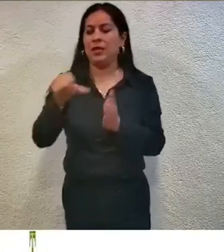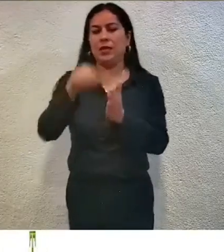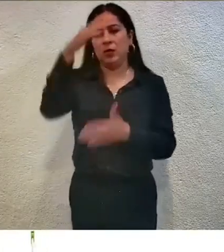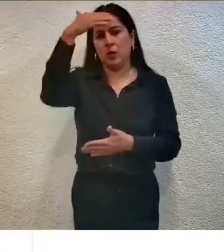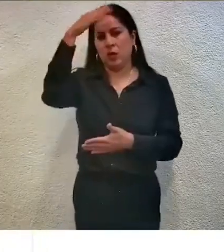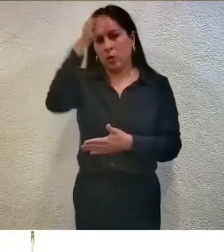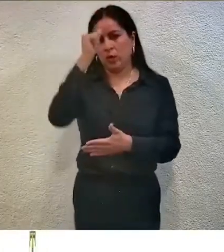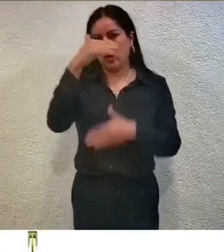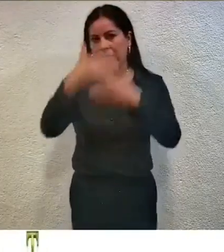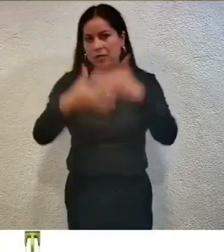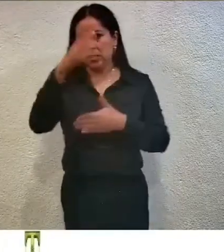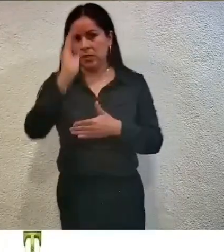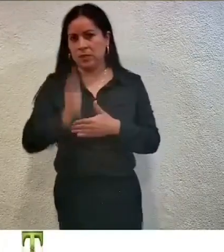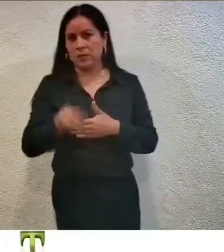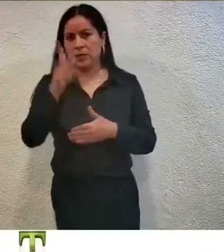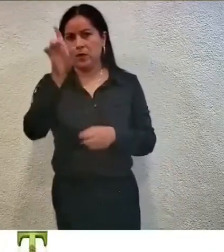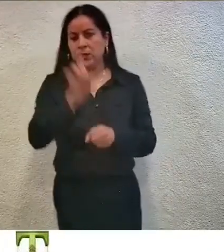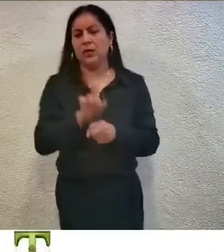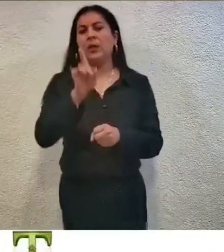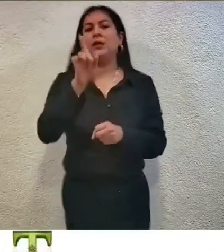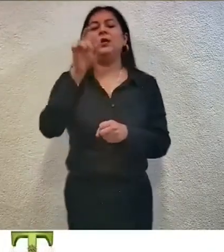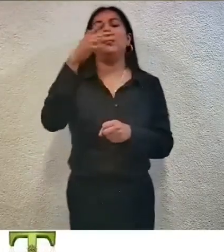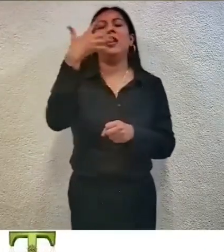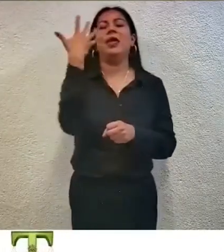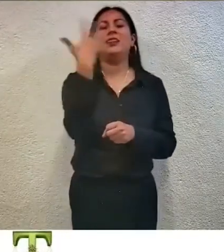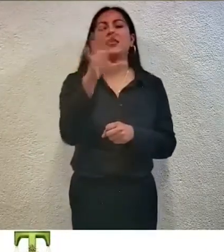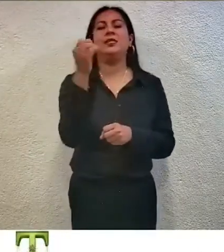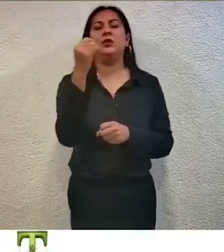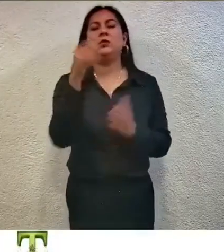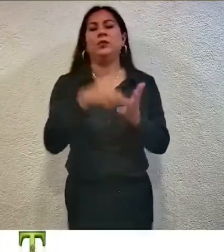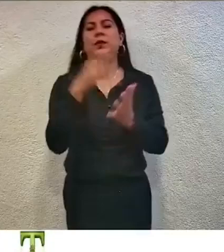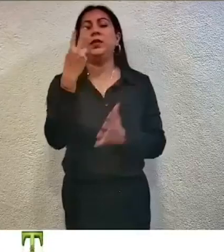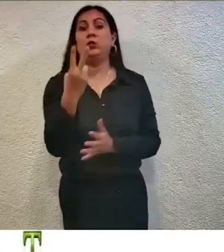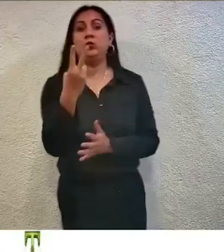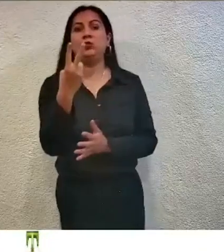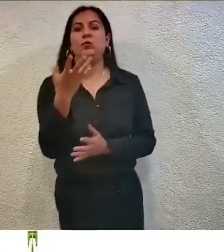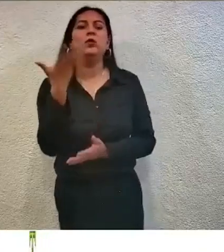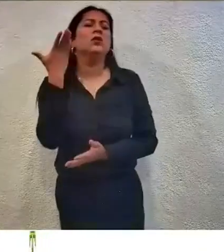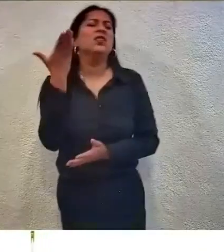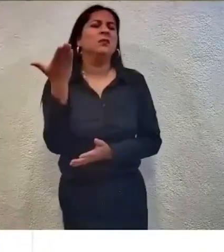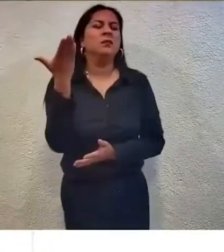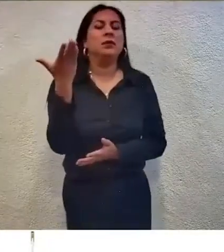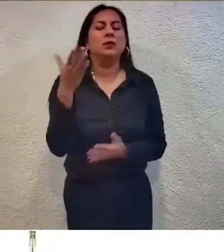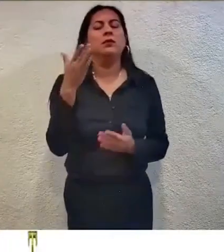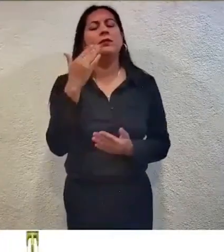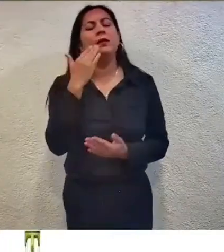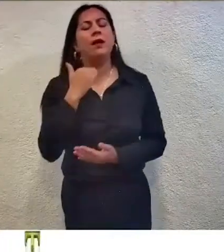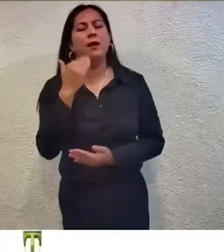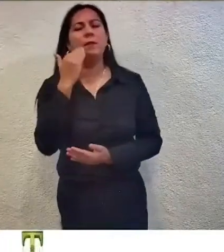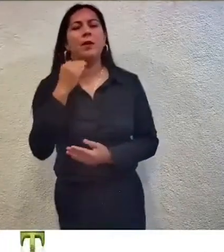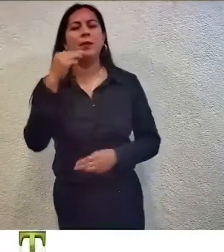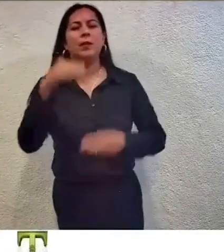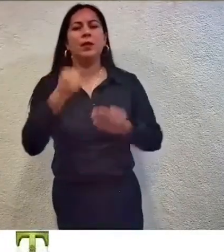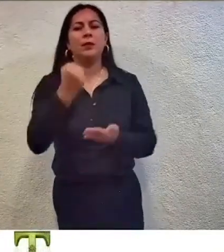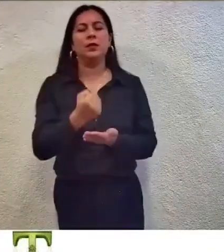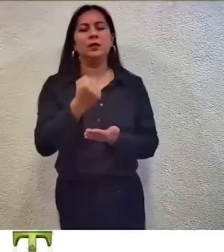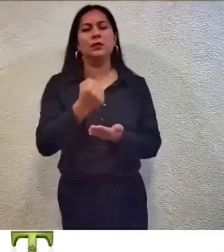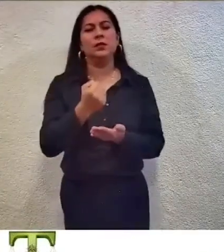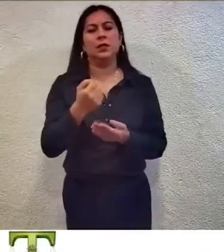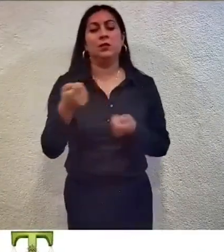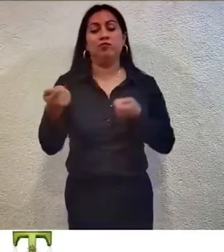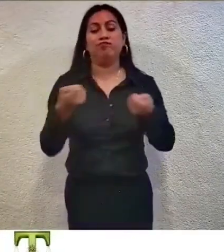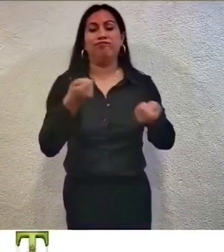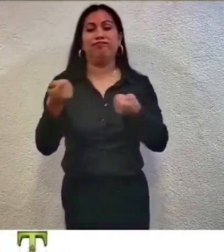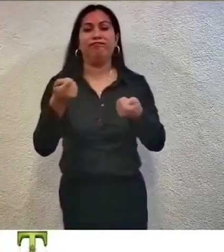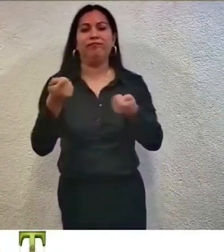Delgado Brito en términos del acuerdo 15 aprobado el 10 de octubre del 2022, por lo que solicito amablemente a